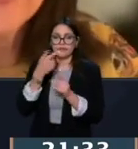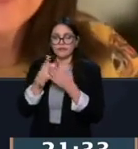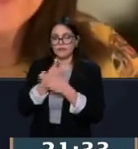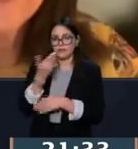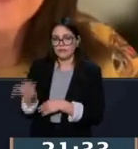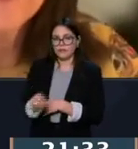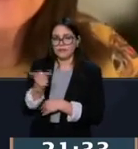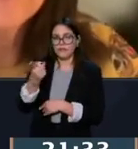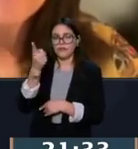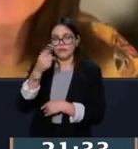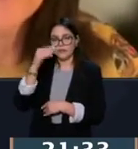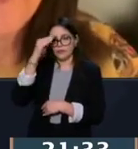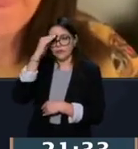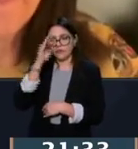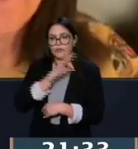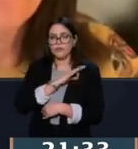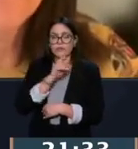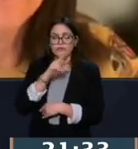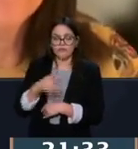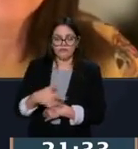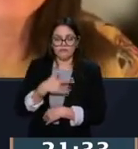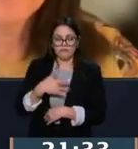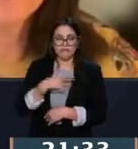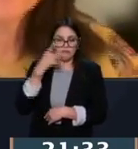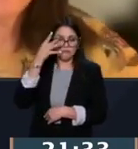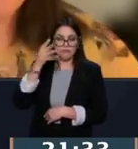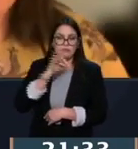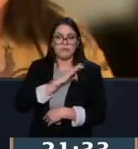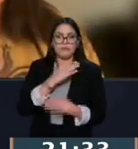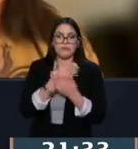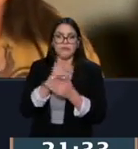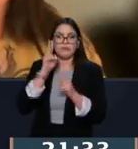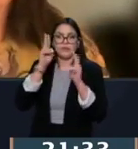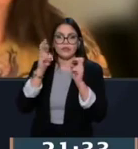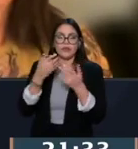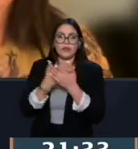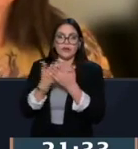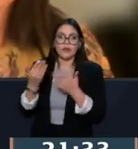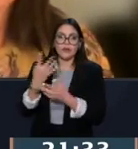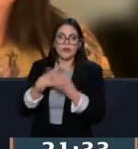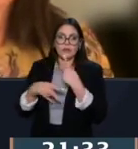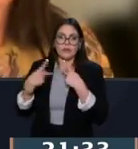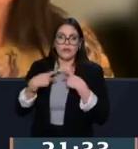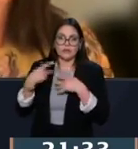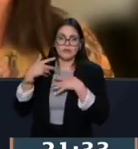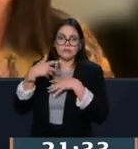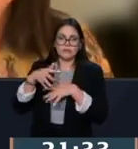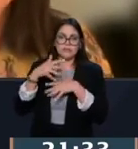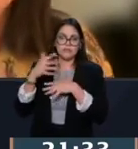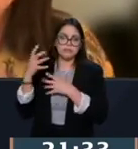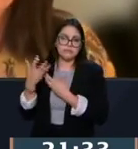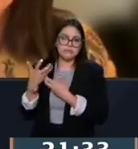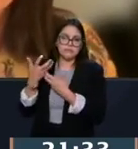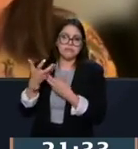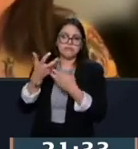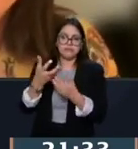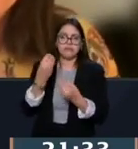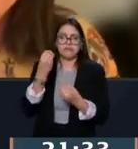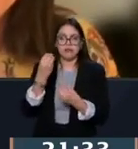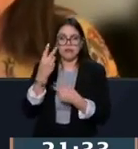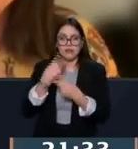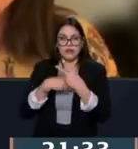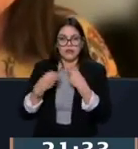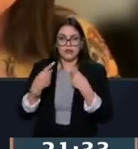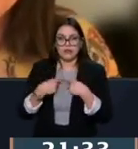preguntaría, ¿qué expectativa hay de cómo se va a abordar el tema de la llegada de esta caravana que es nutrida? Digamos, sabemos